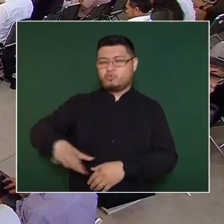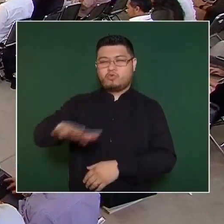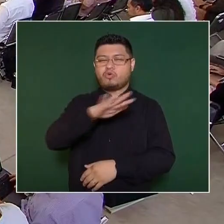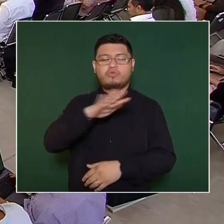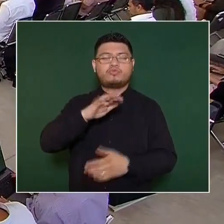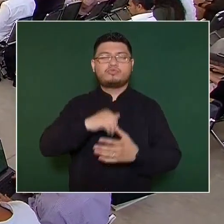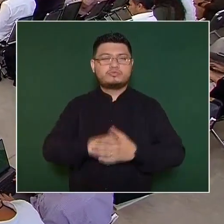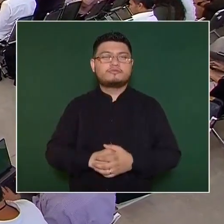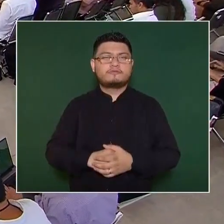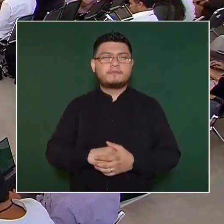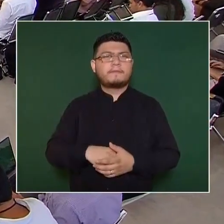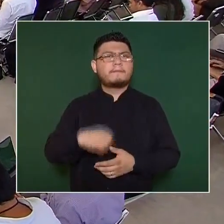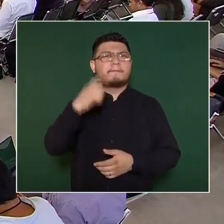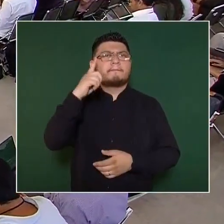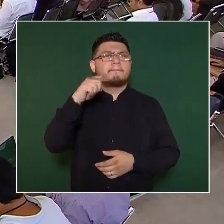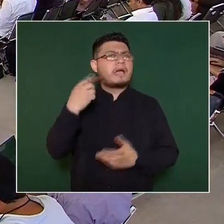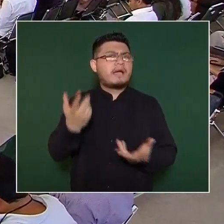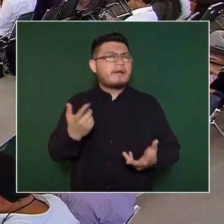para